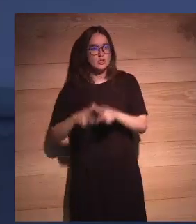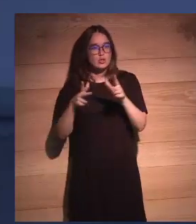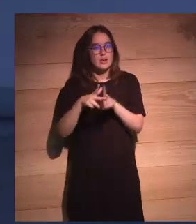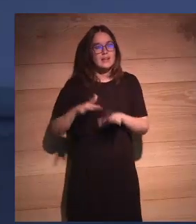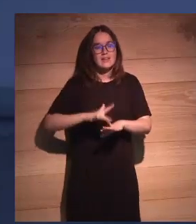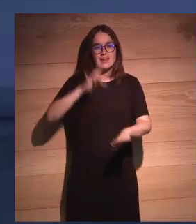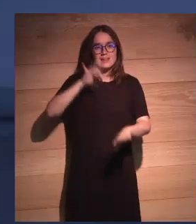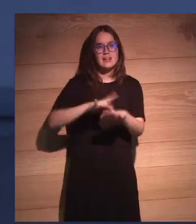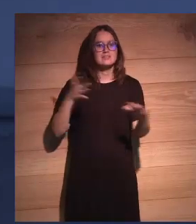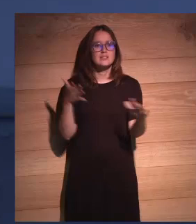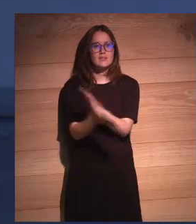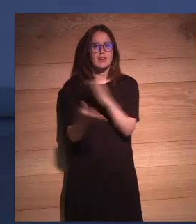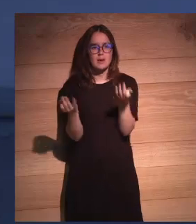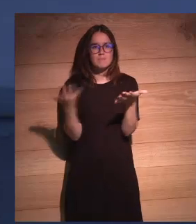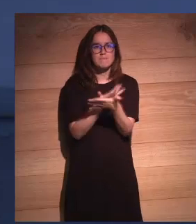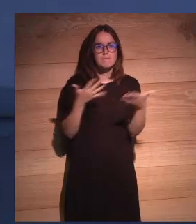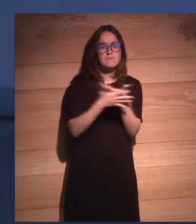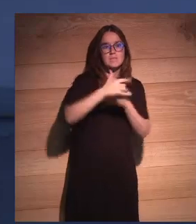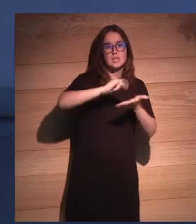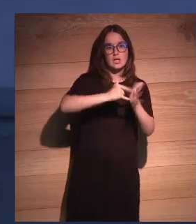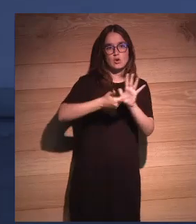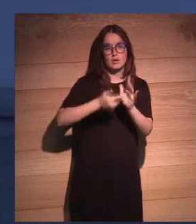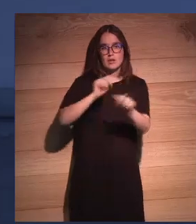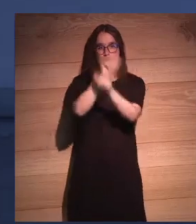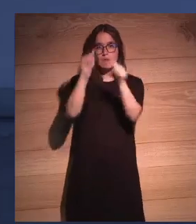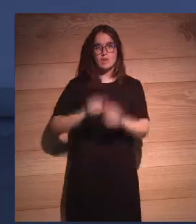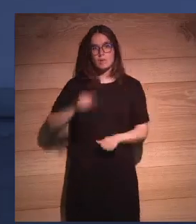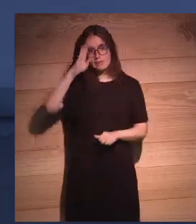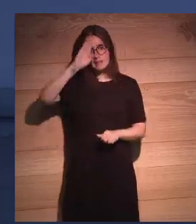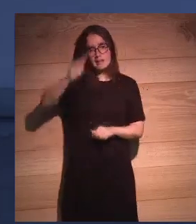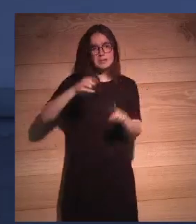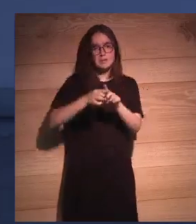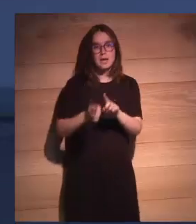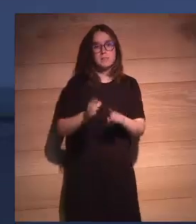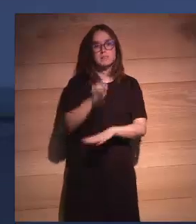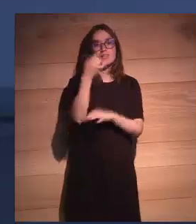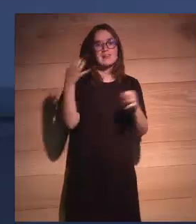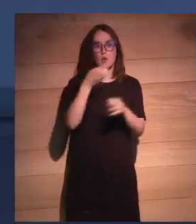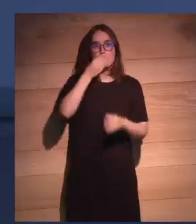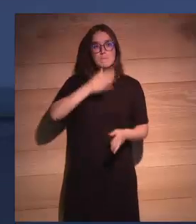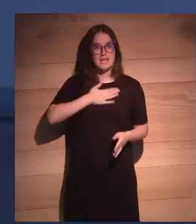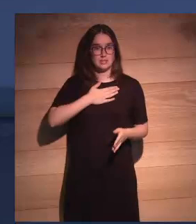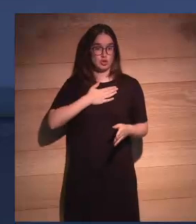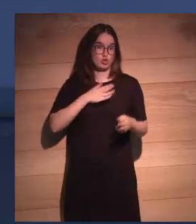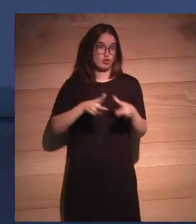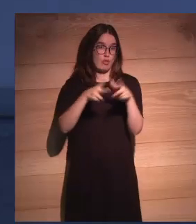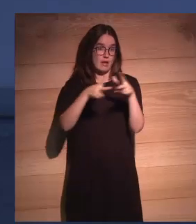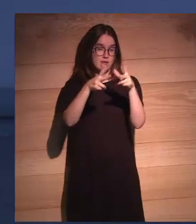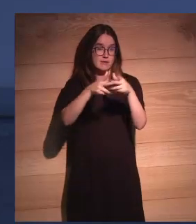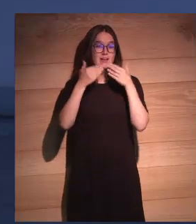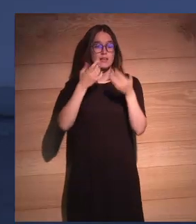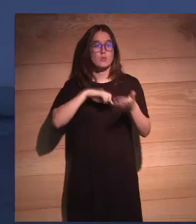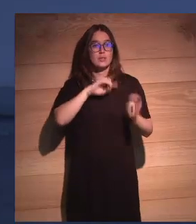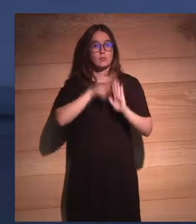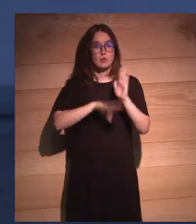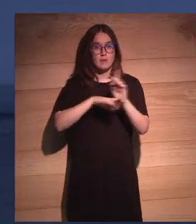digital que significa combinar la tecnología de forma inteligente para conseguir un bien social. A través de nuestros programas